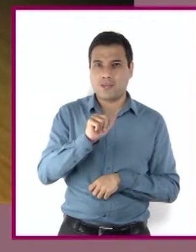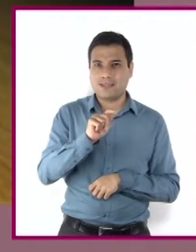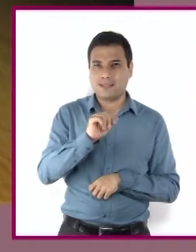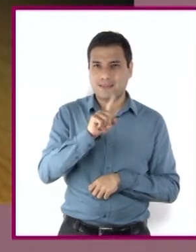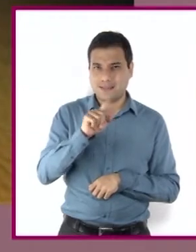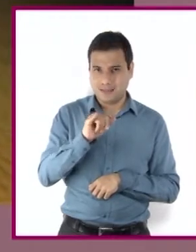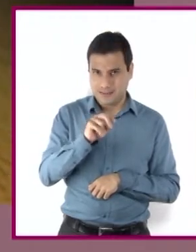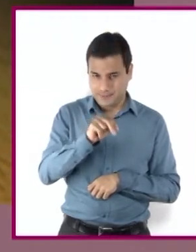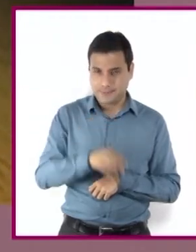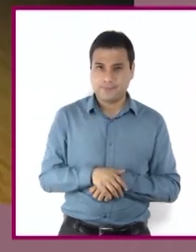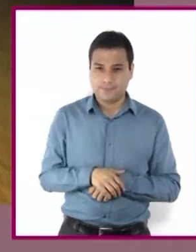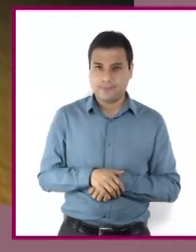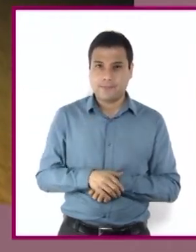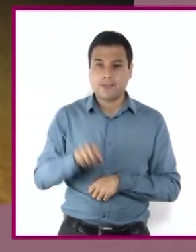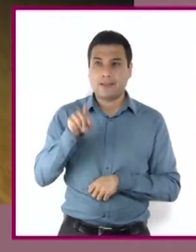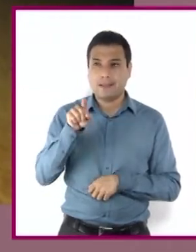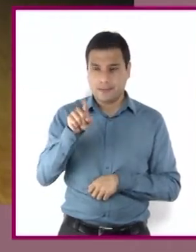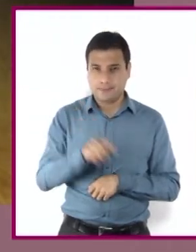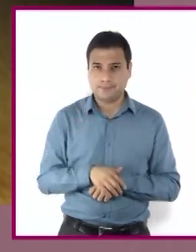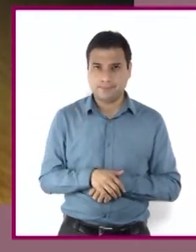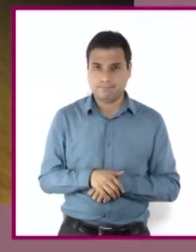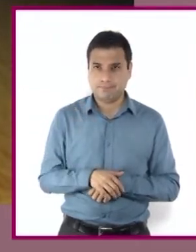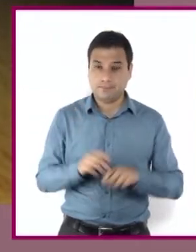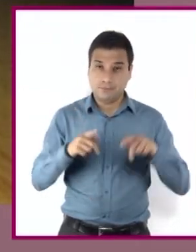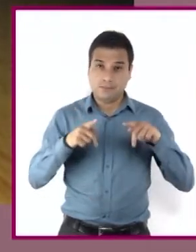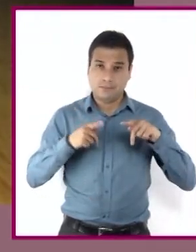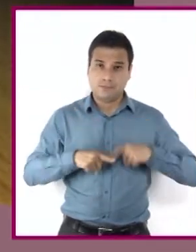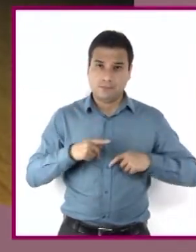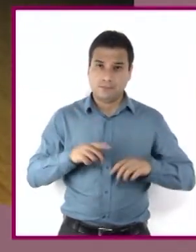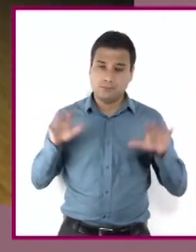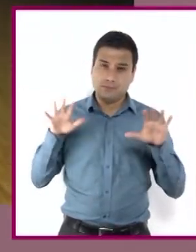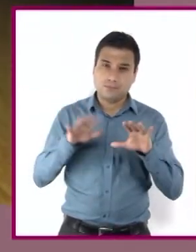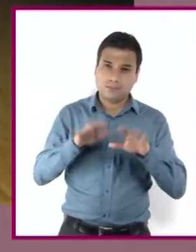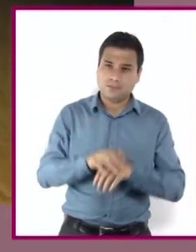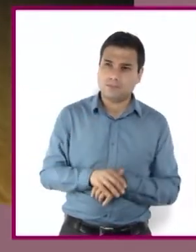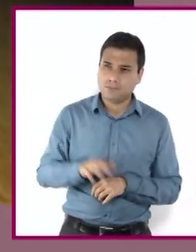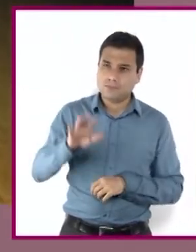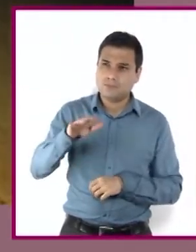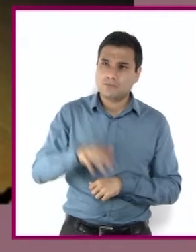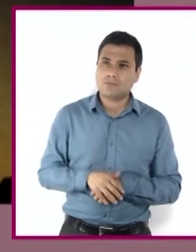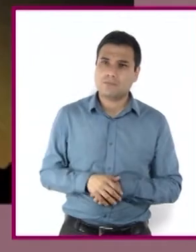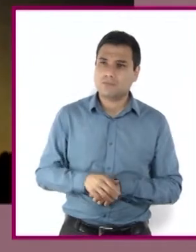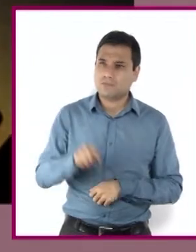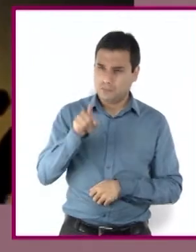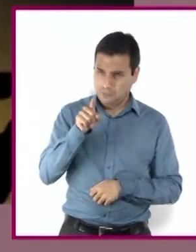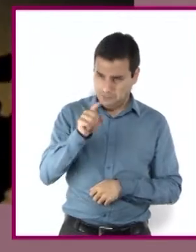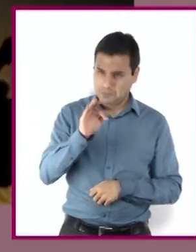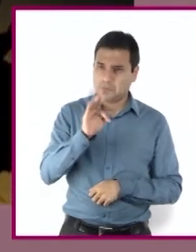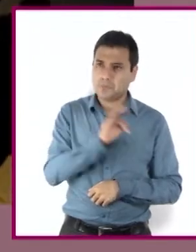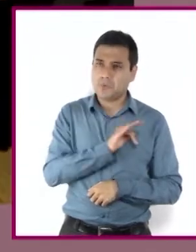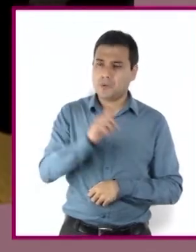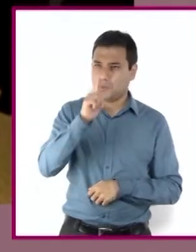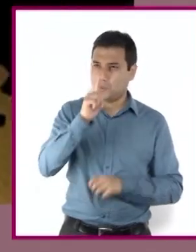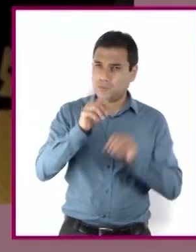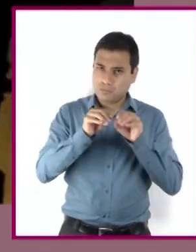Entonces, notando su presencia, los demás le dijeron: «Sé tú quien alumbres».